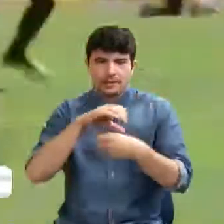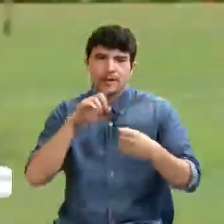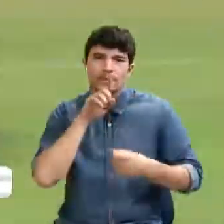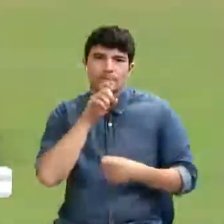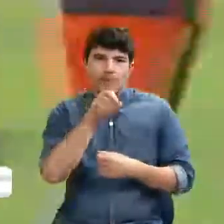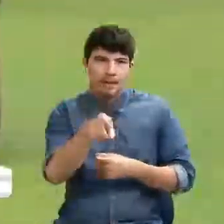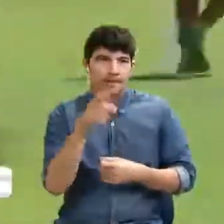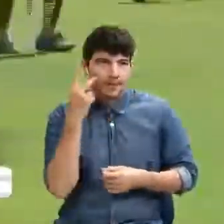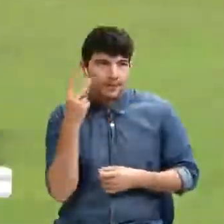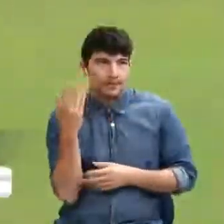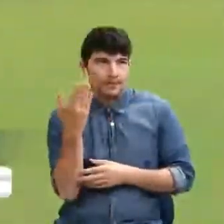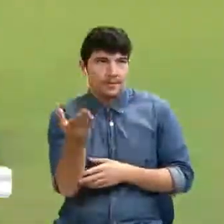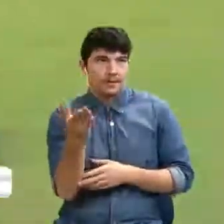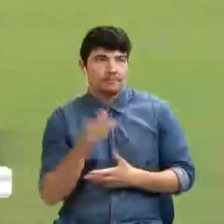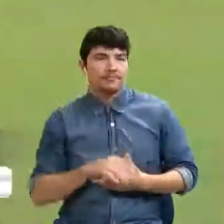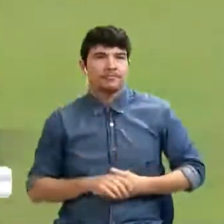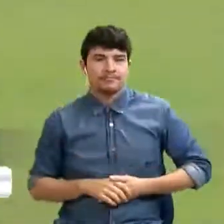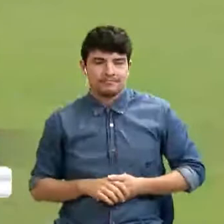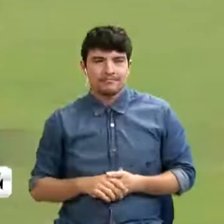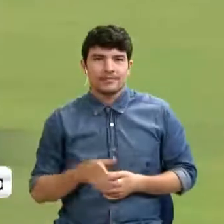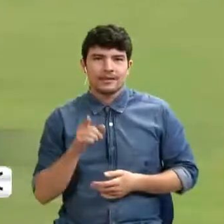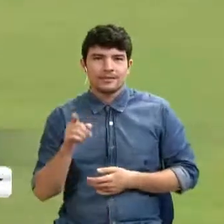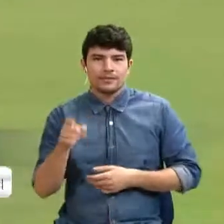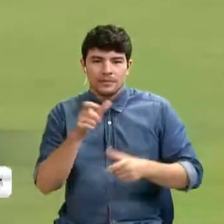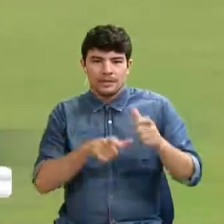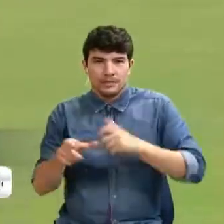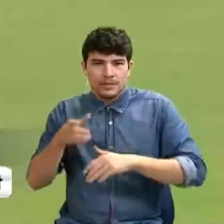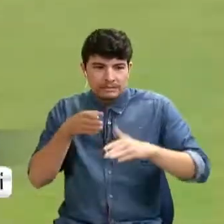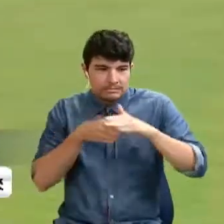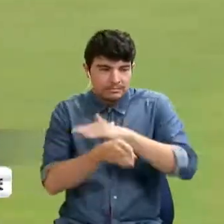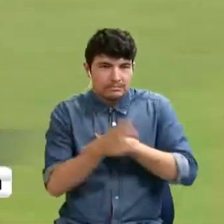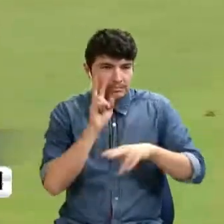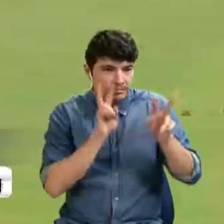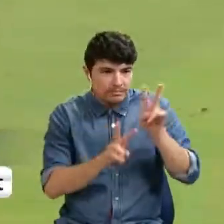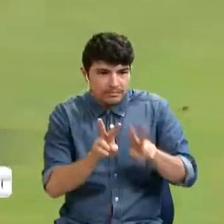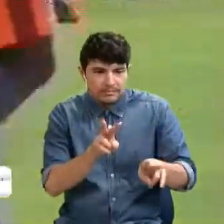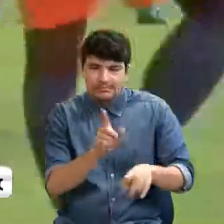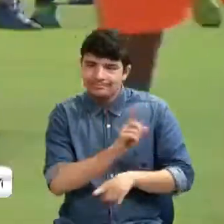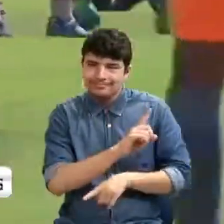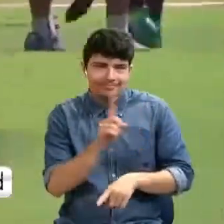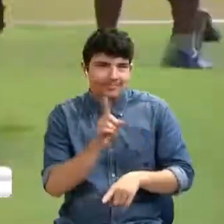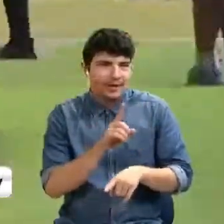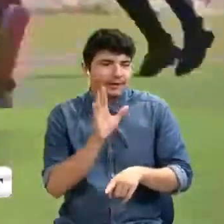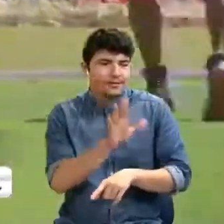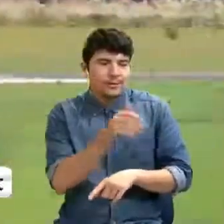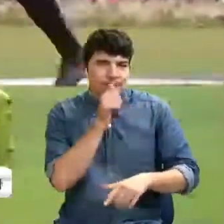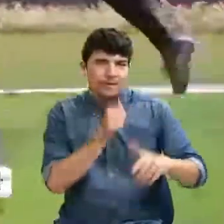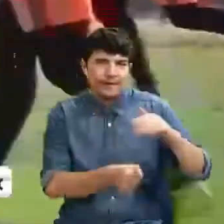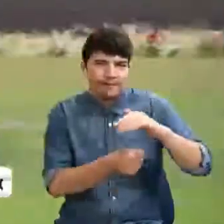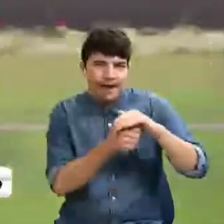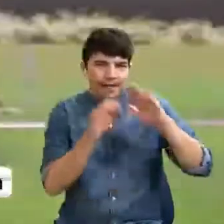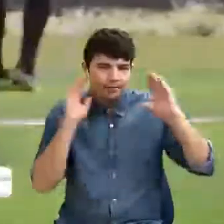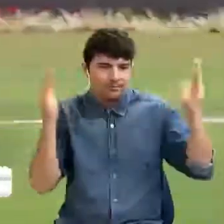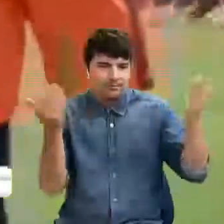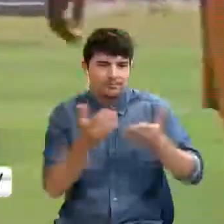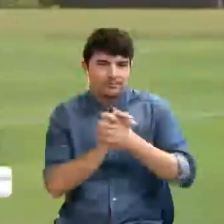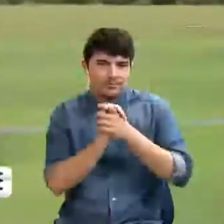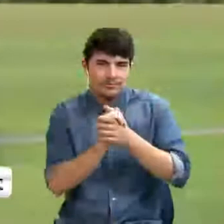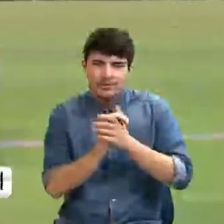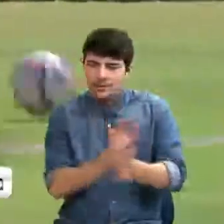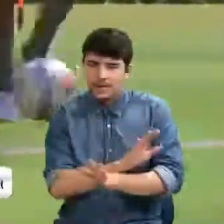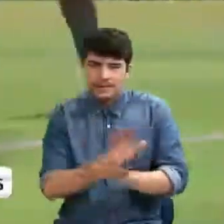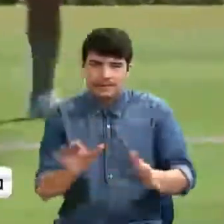lucirá así en la gradería porque será a puerta cerrada no podrá entrar la afición a acompañar a los 12 o 15 a los dos oncenos santandereanos